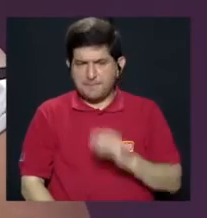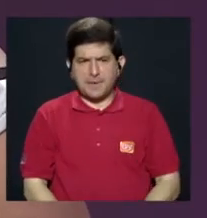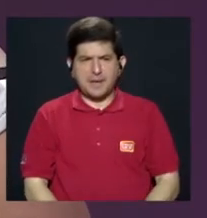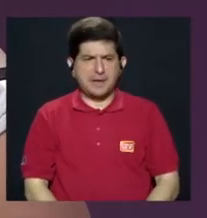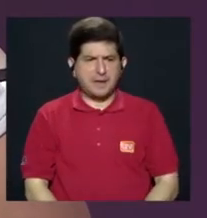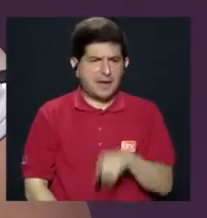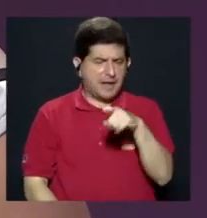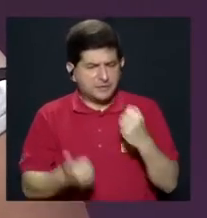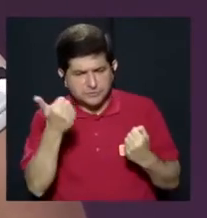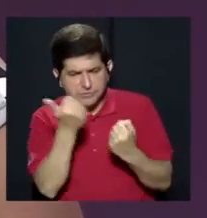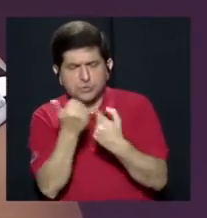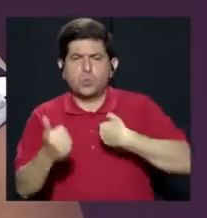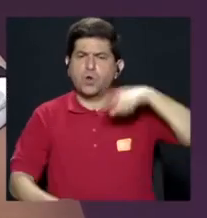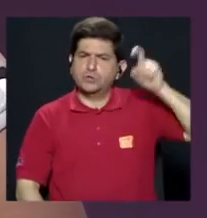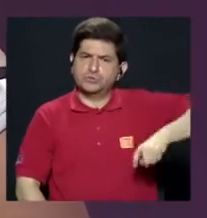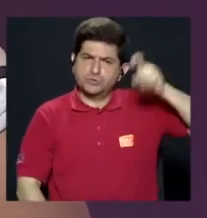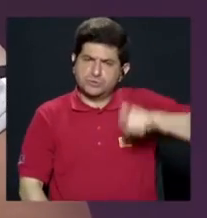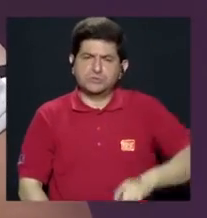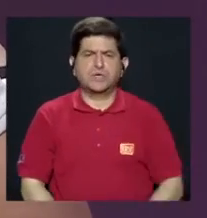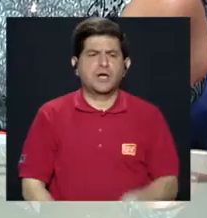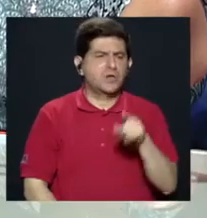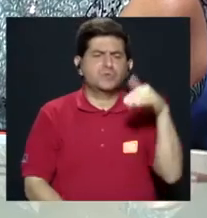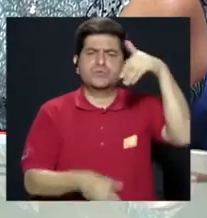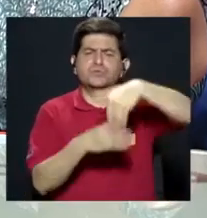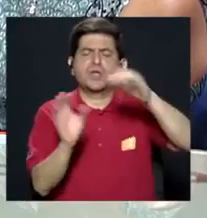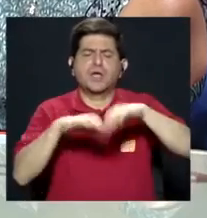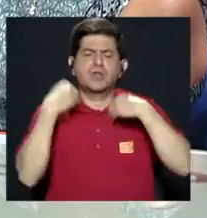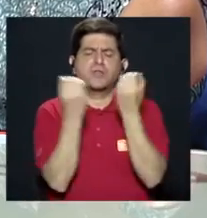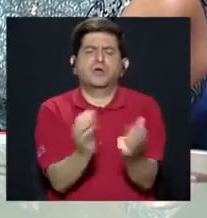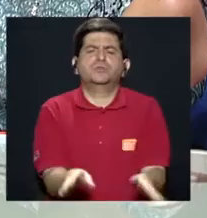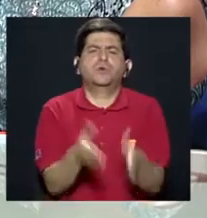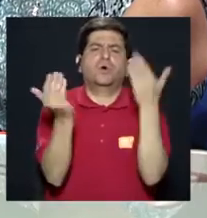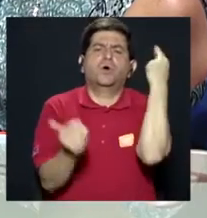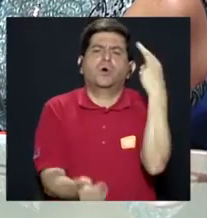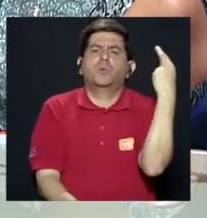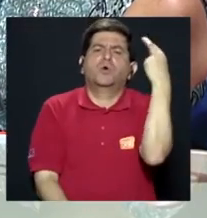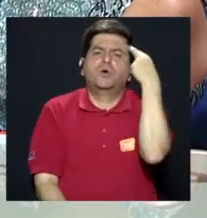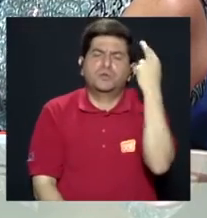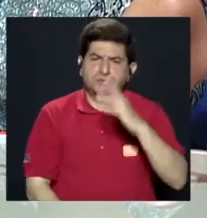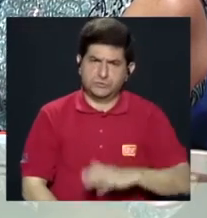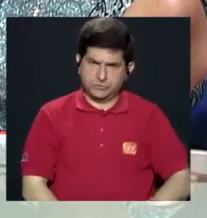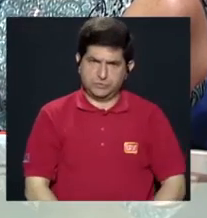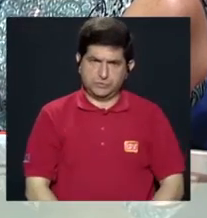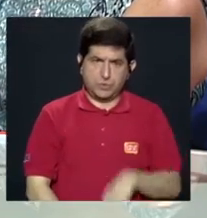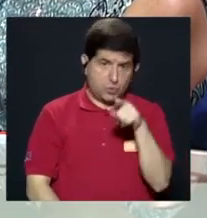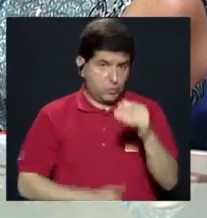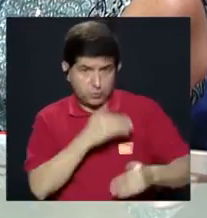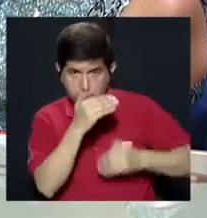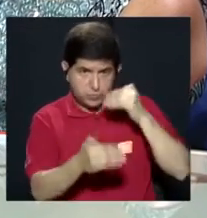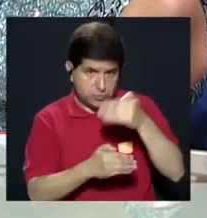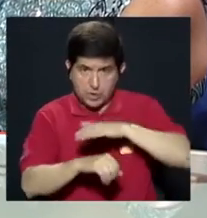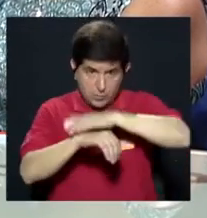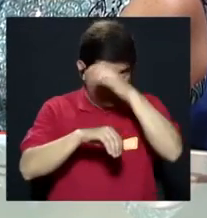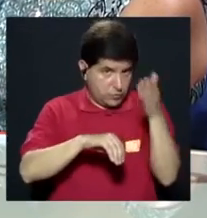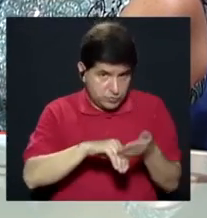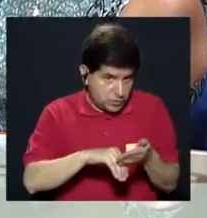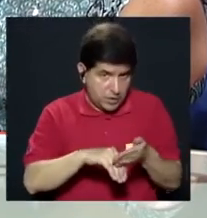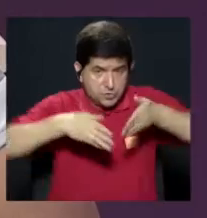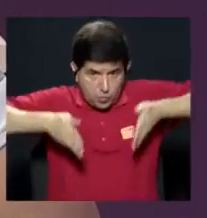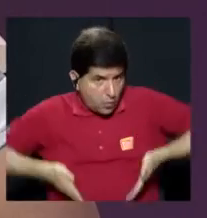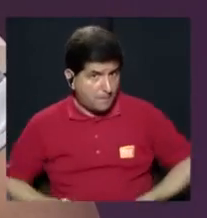ahí cuando más las he necesitado. ¿Cómo llegó usted a la organización? ¿Por qué razón? ¿Estaba usted en proceso de embarazo y